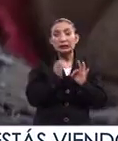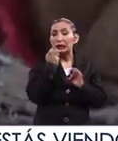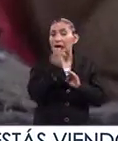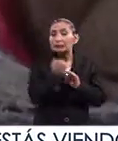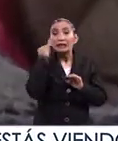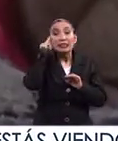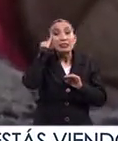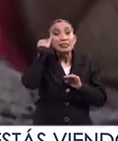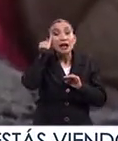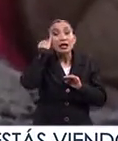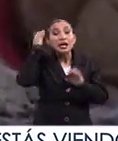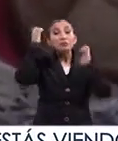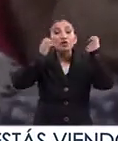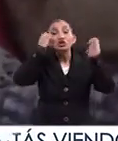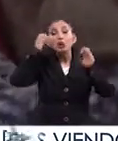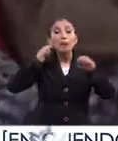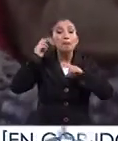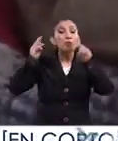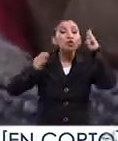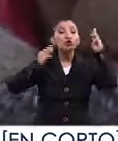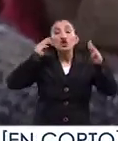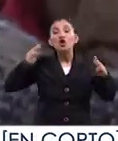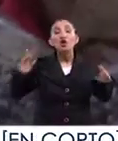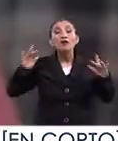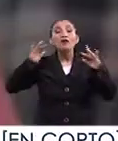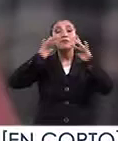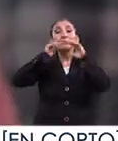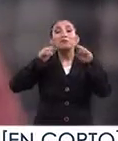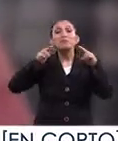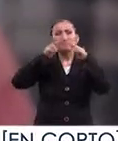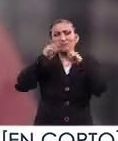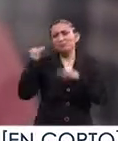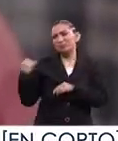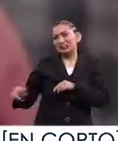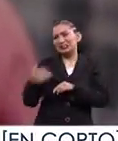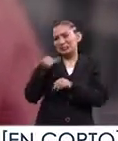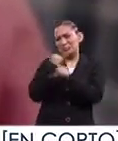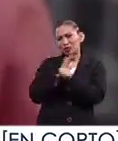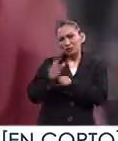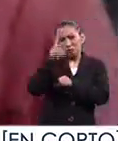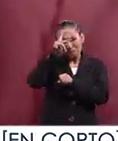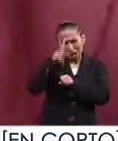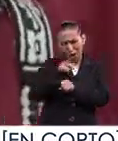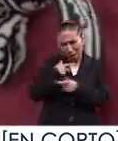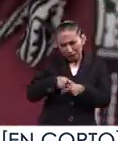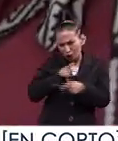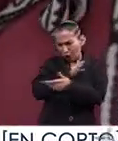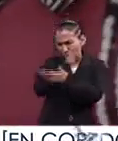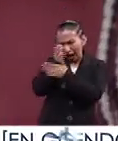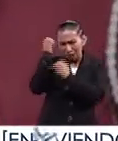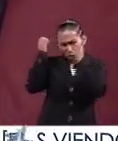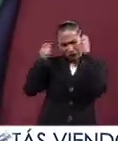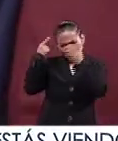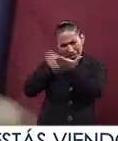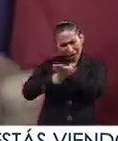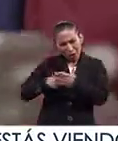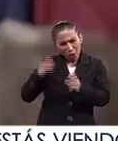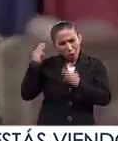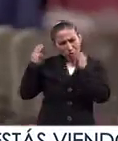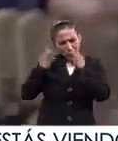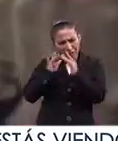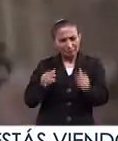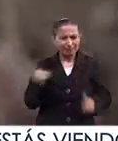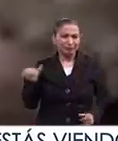un indígena que expuso en el Museo del Louvre. Yo le dije, es imposible, no hay ni un mexicano que haya expuesto jamás en el Museo del